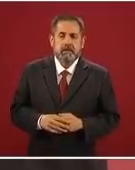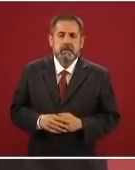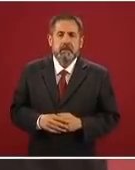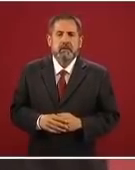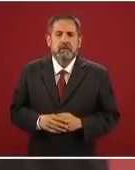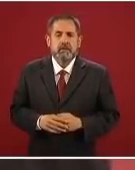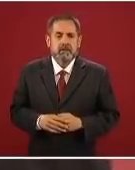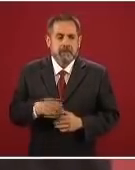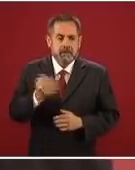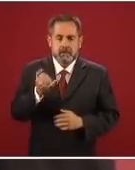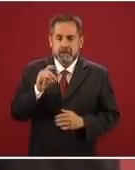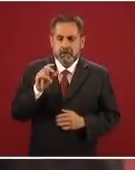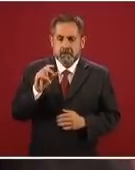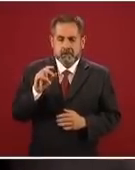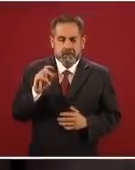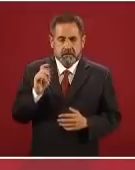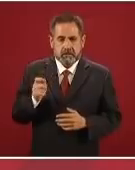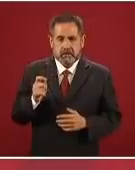no